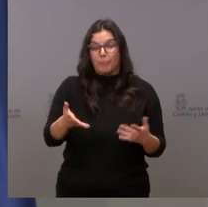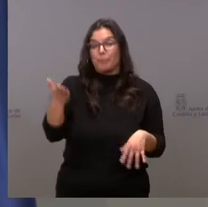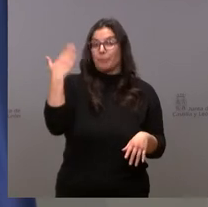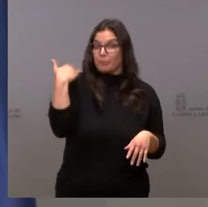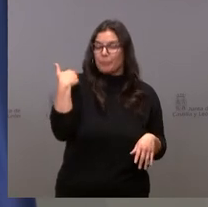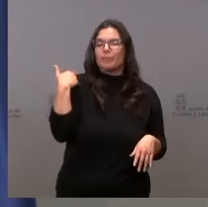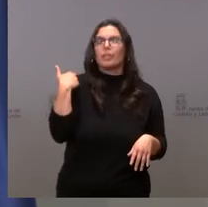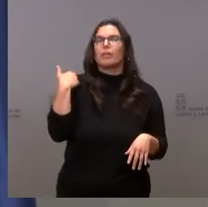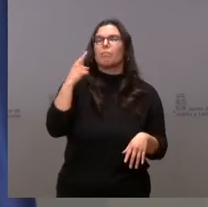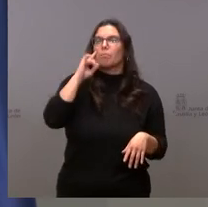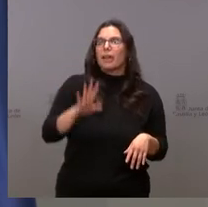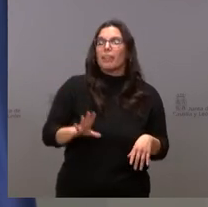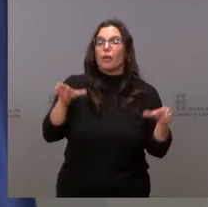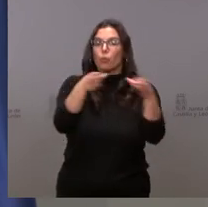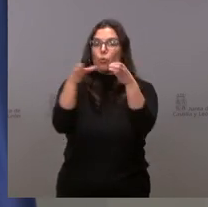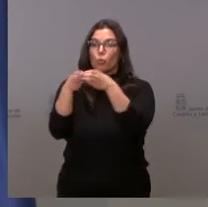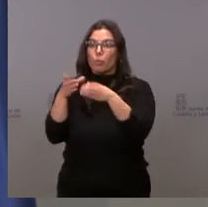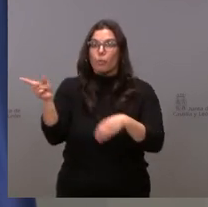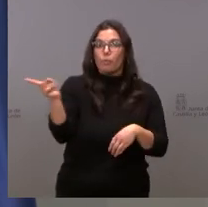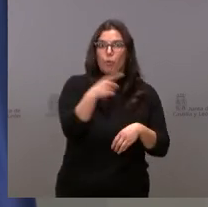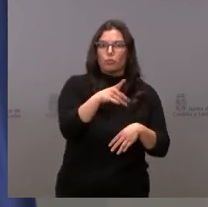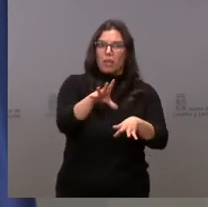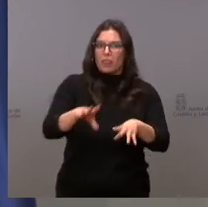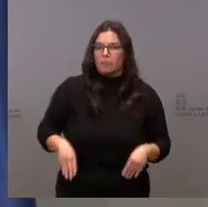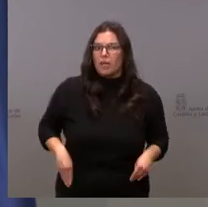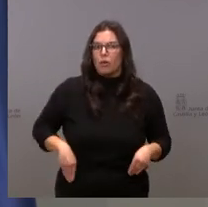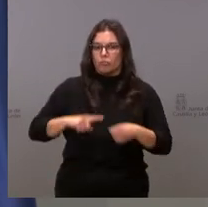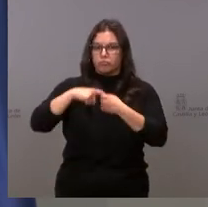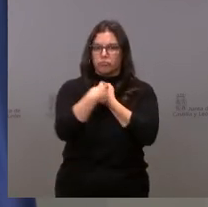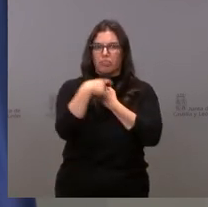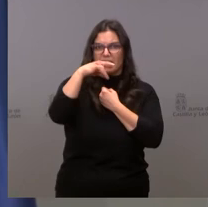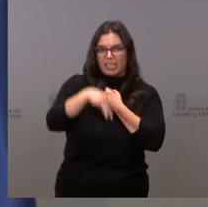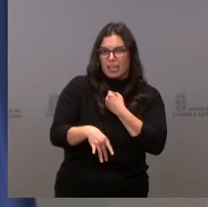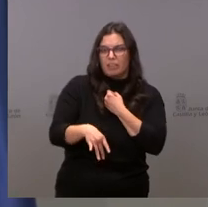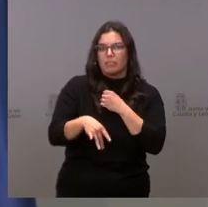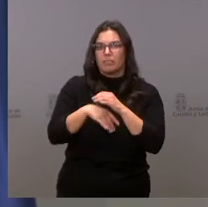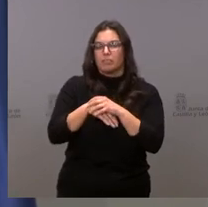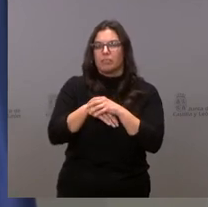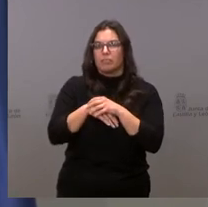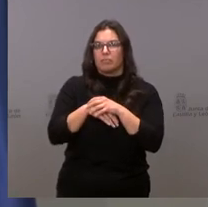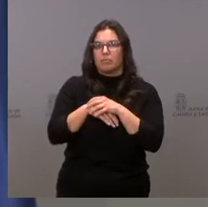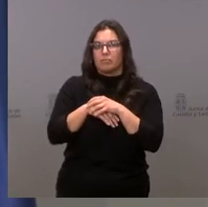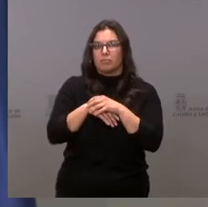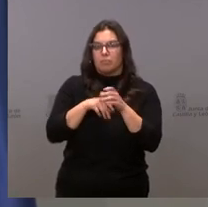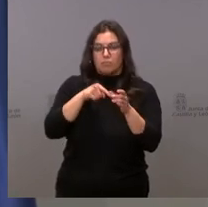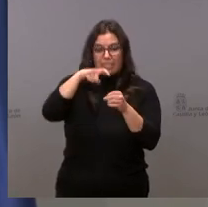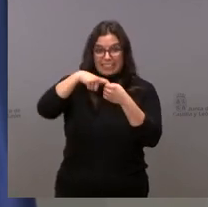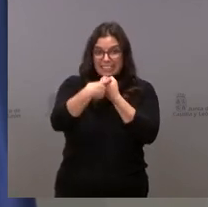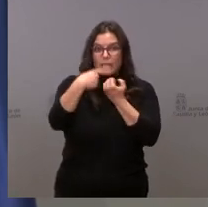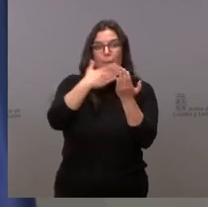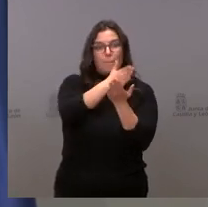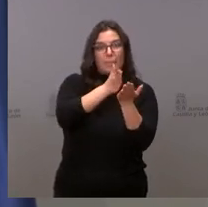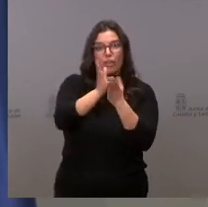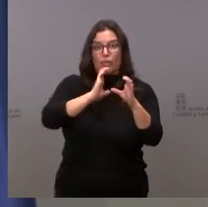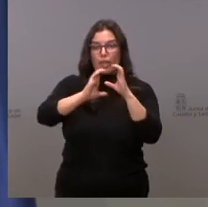grupos parlamentarios asumieron su composición está integrada por todos los medios de comunicación de prensa